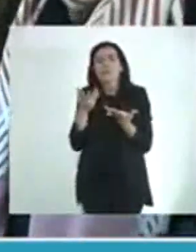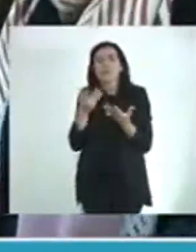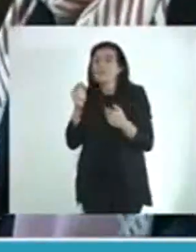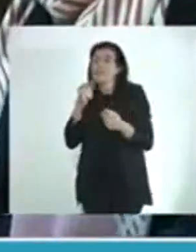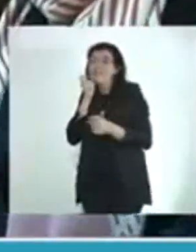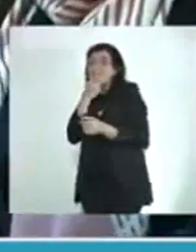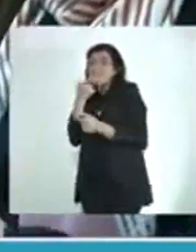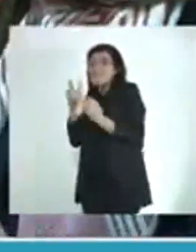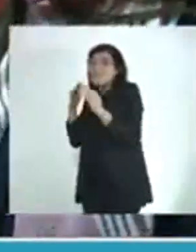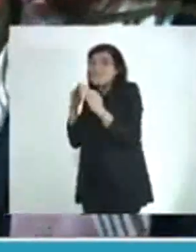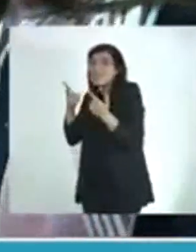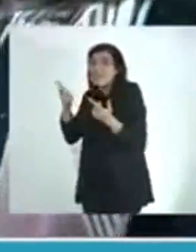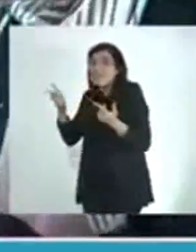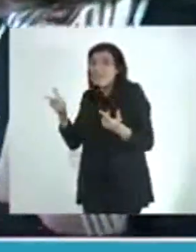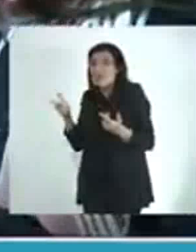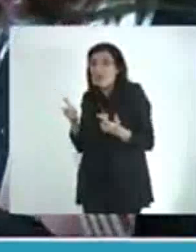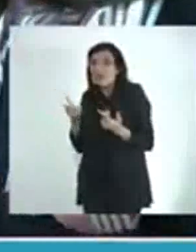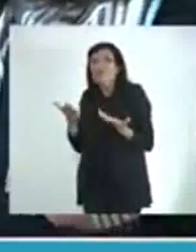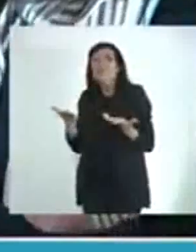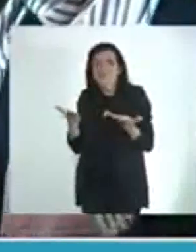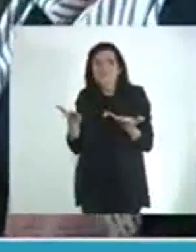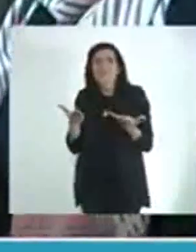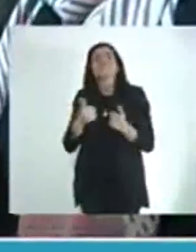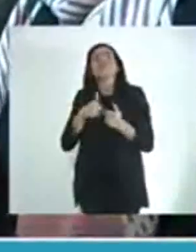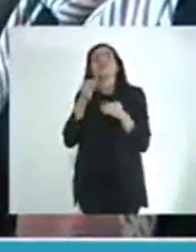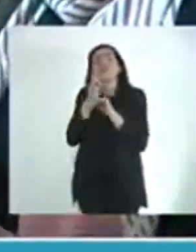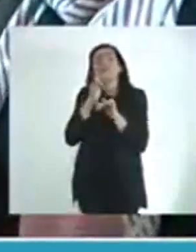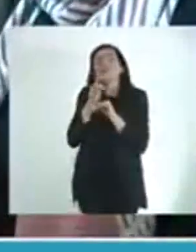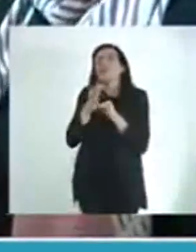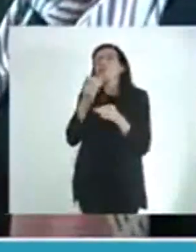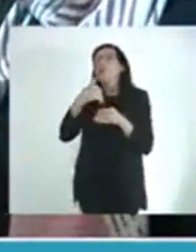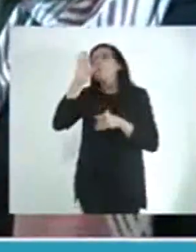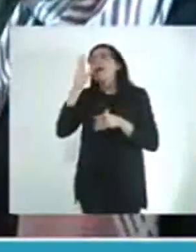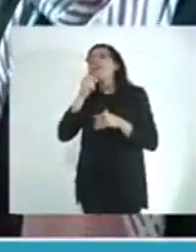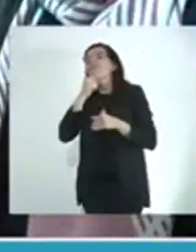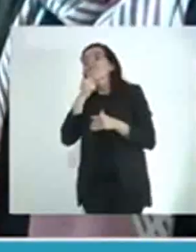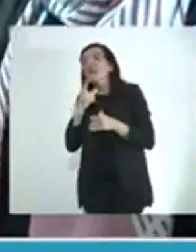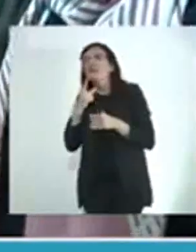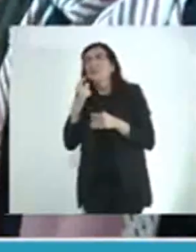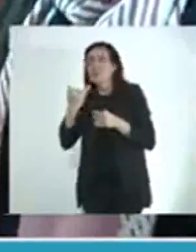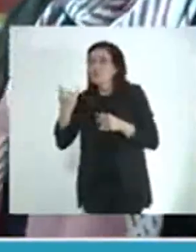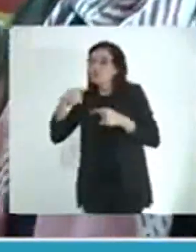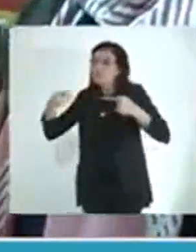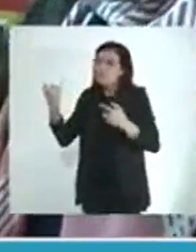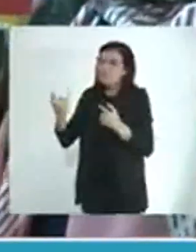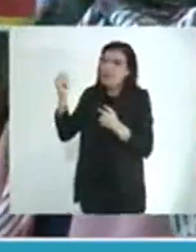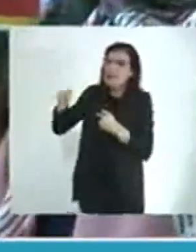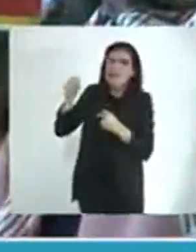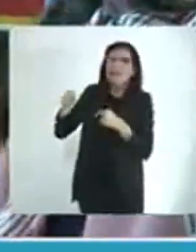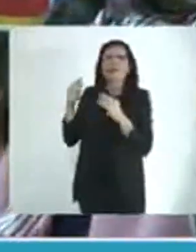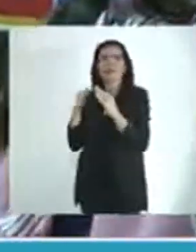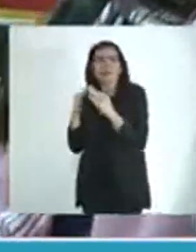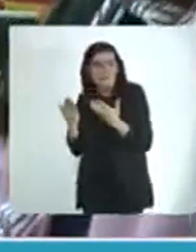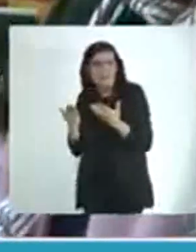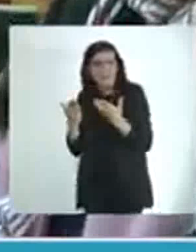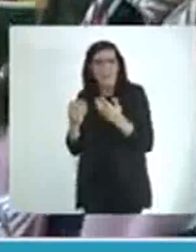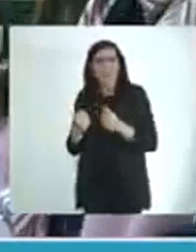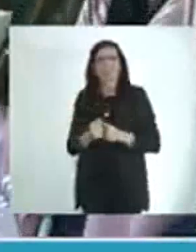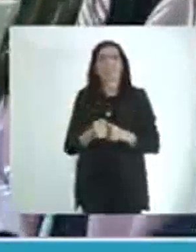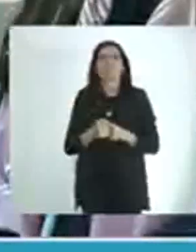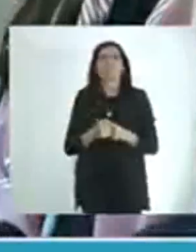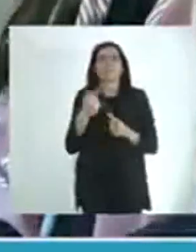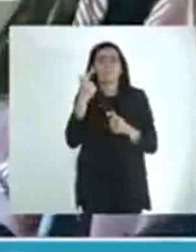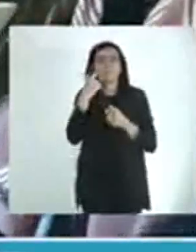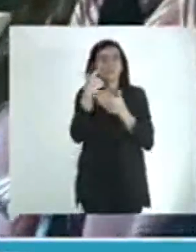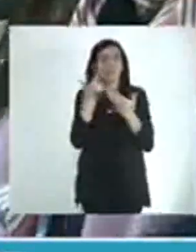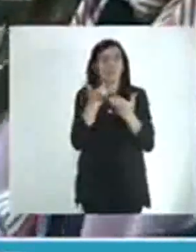por ahí solamente le enseñamos a hacer experiencias más sencillas con materiales de uso común. Bien, aquí vemos entonces lo que es la